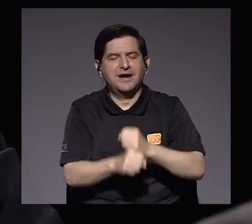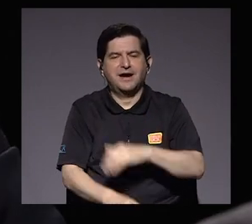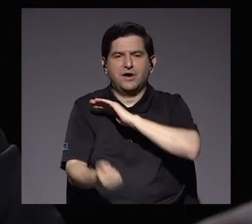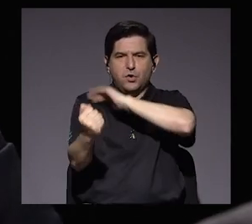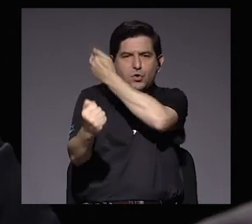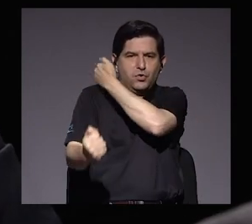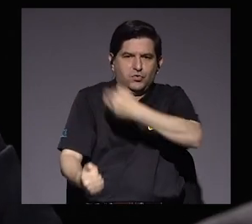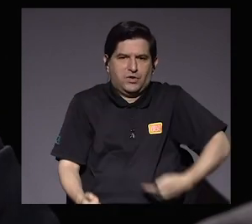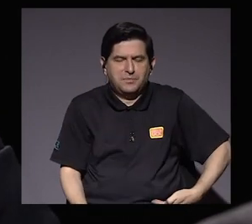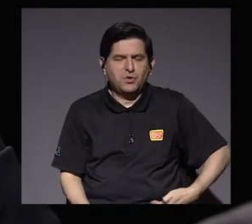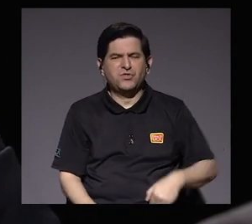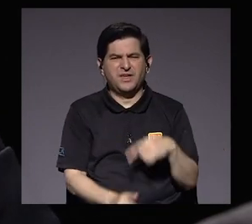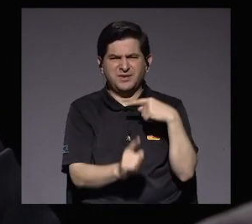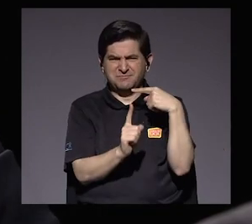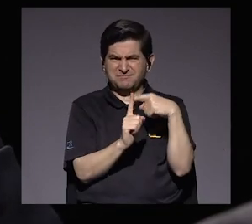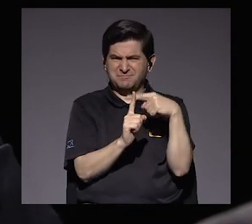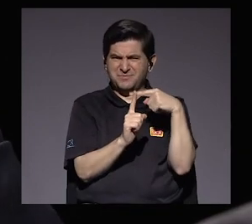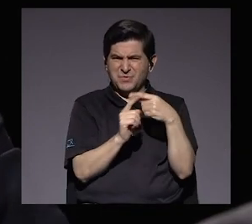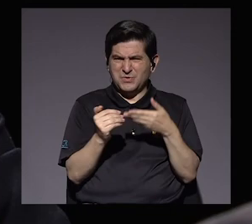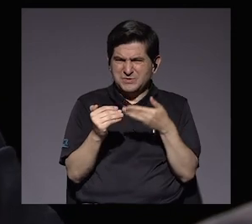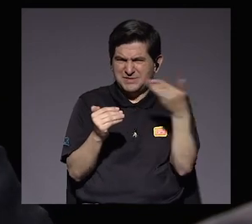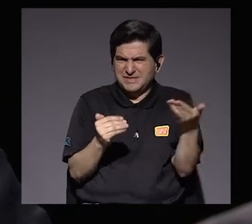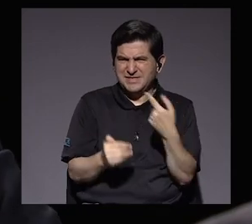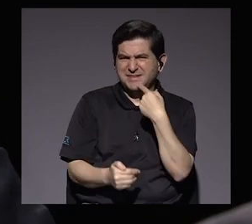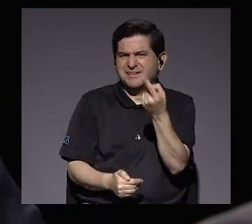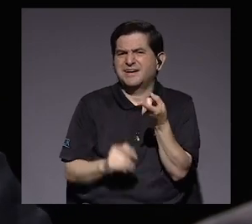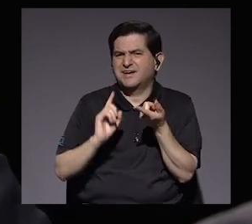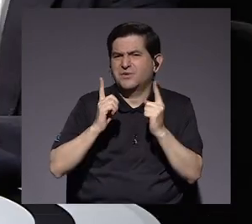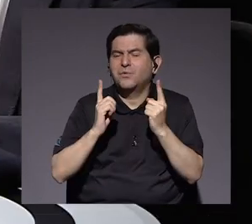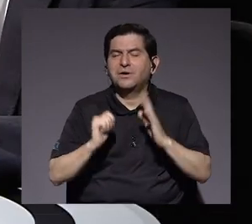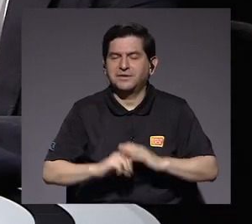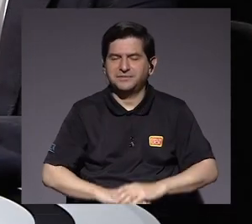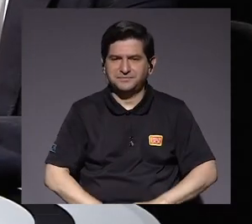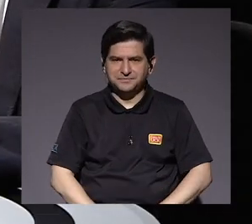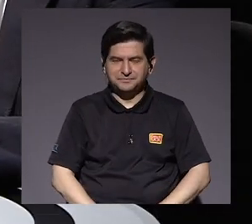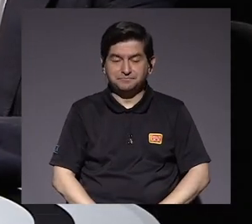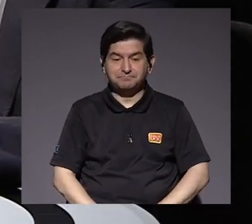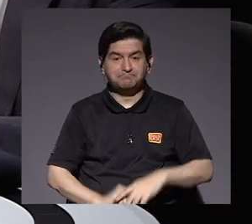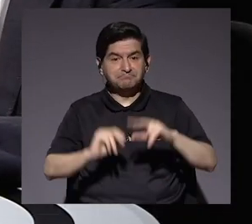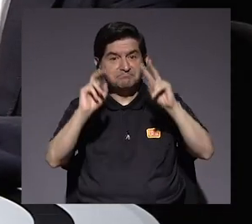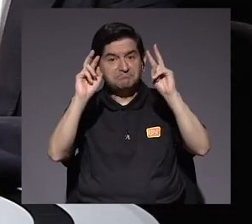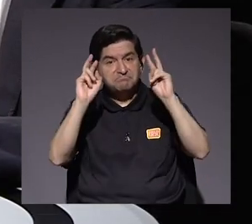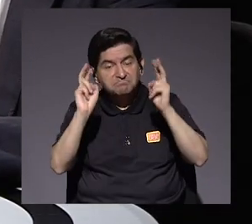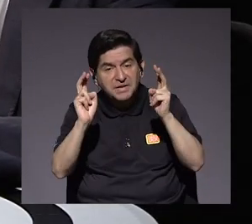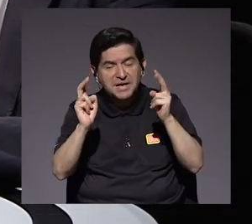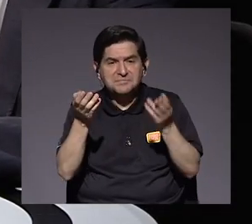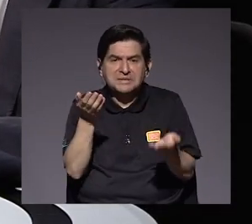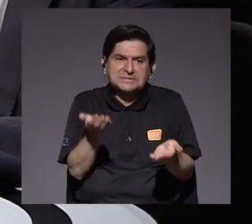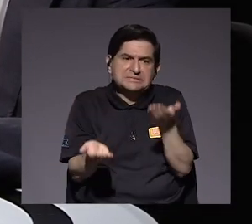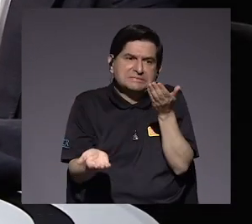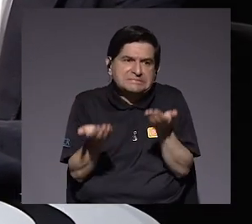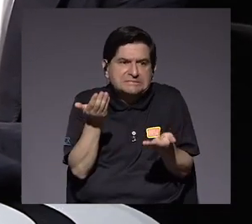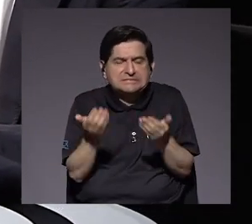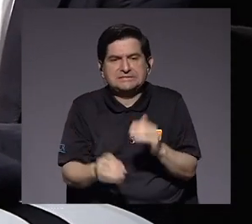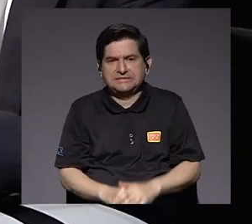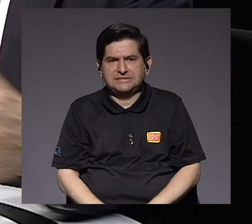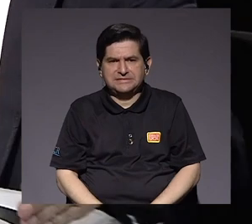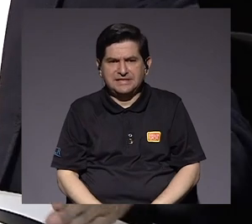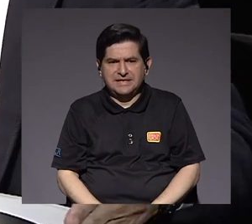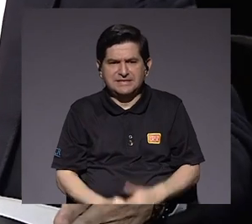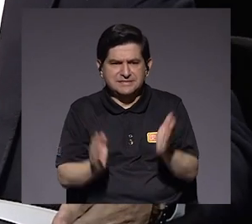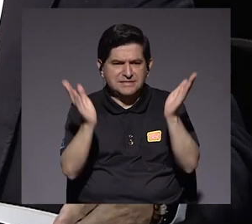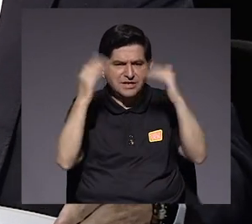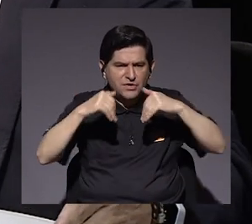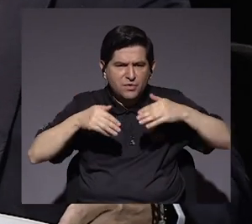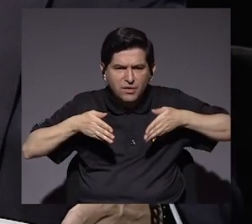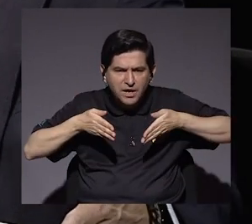¿Qué podríamos decir en positivo? De cosas buenas que podemos destacar. Hay temas, vamos a ver, decir que no hay una